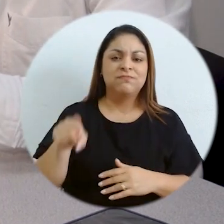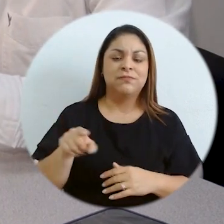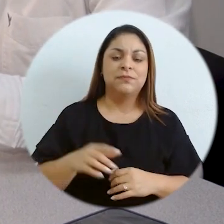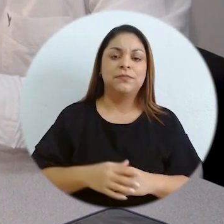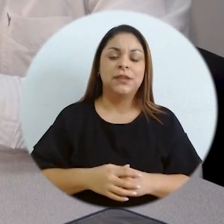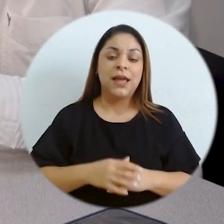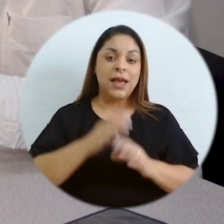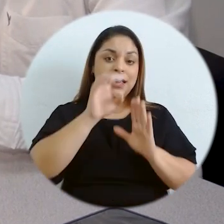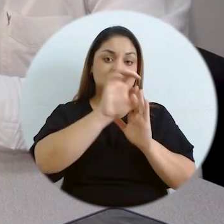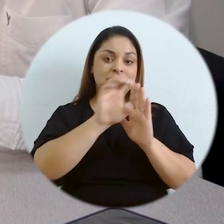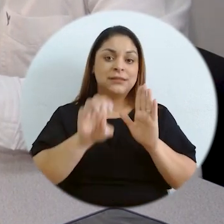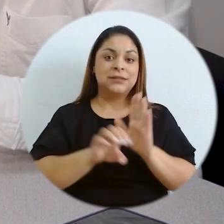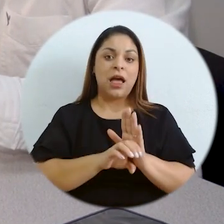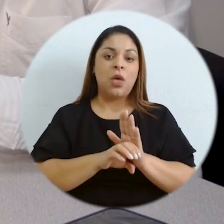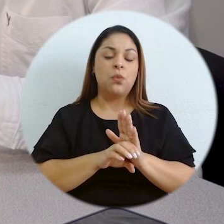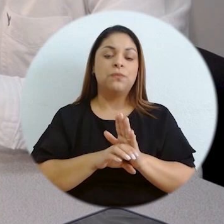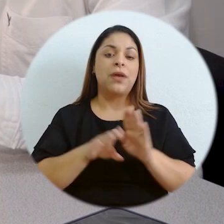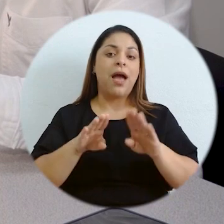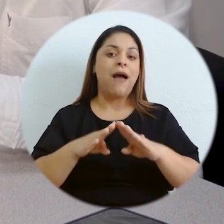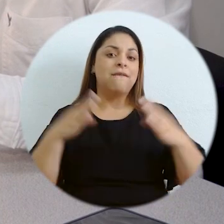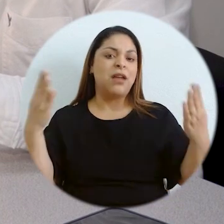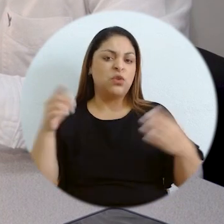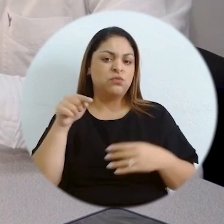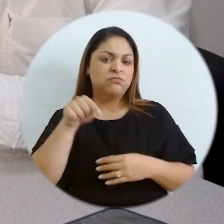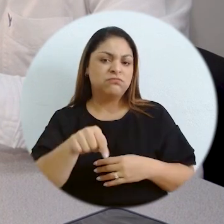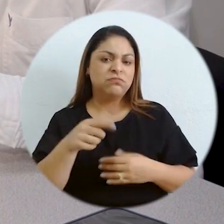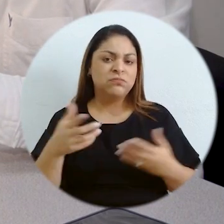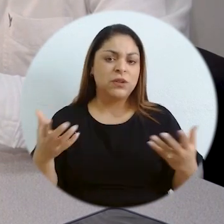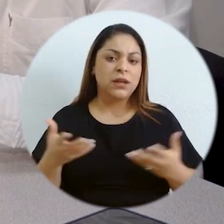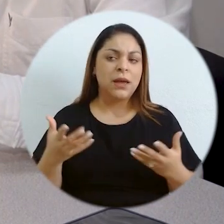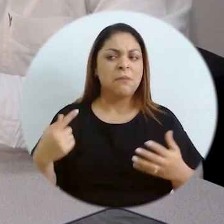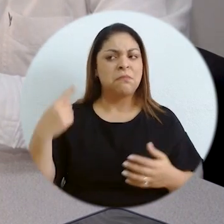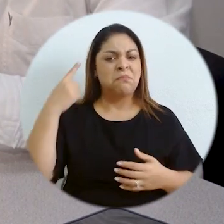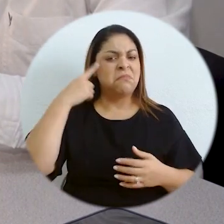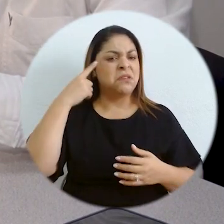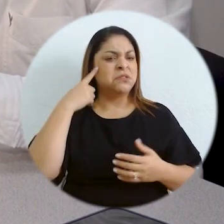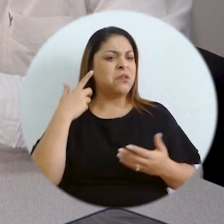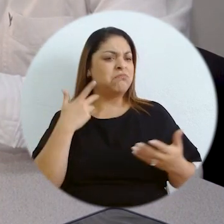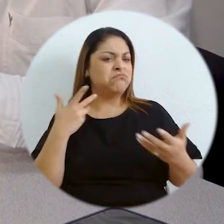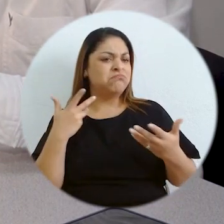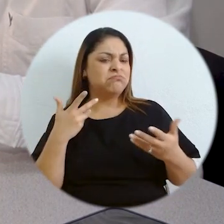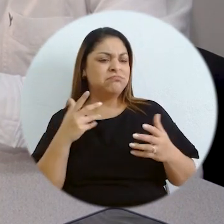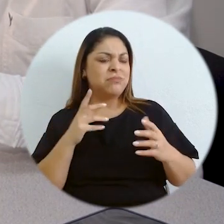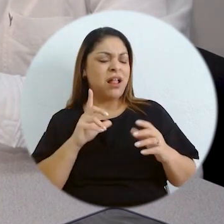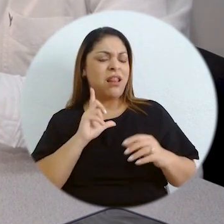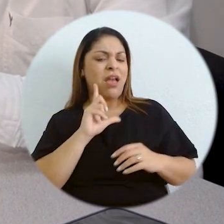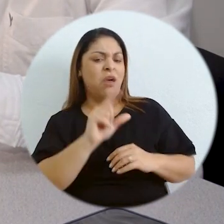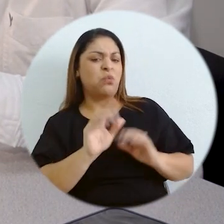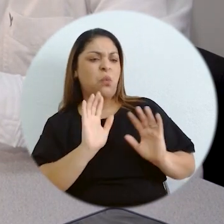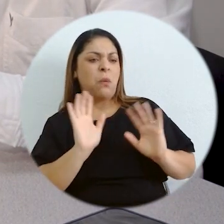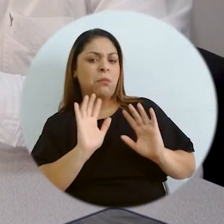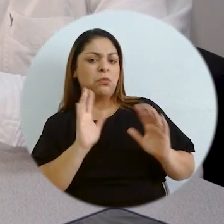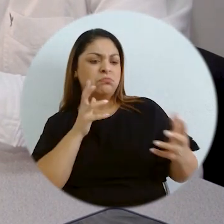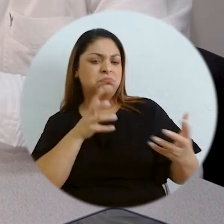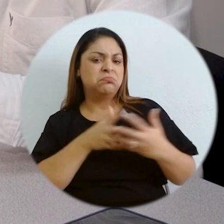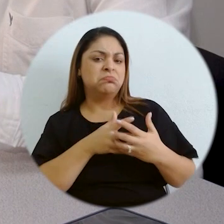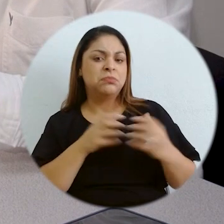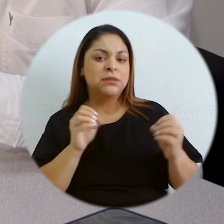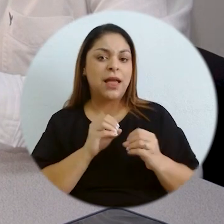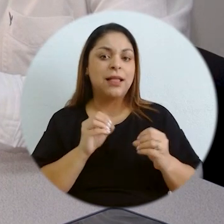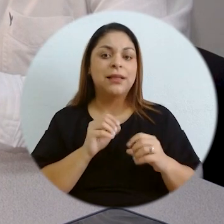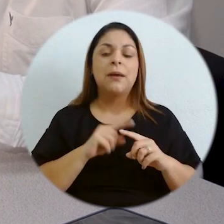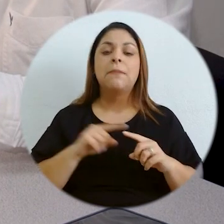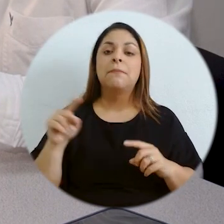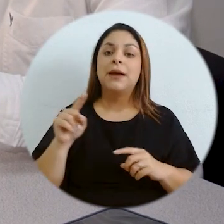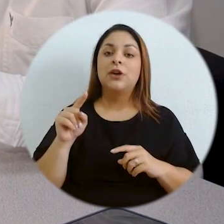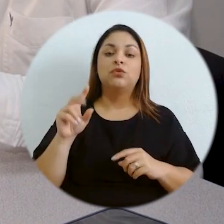nosotros? El Estado abierto a veces suena como un poco lejano cuando desde la academia, porque nuestro congreso y nuestra asociación es una asociación